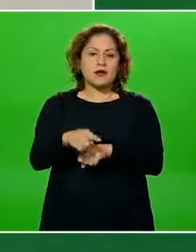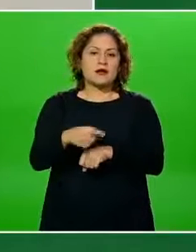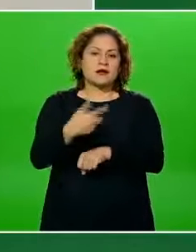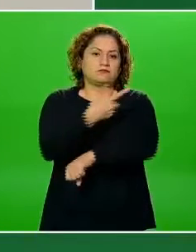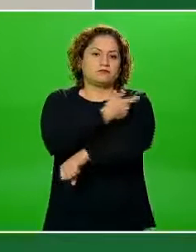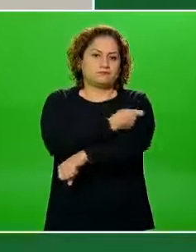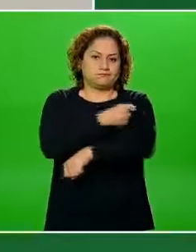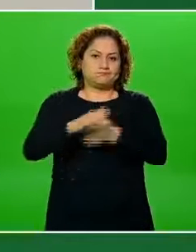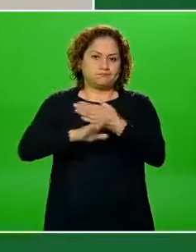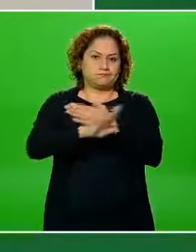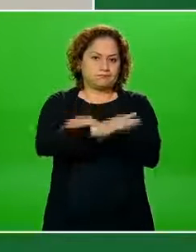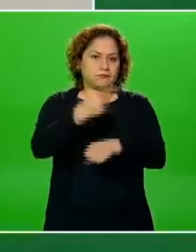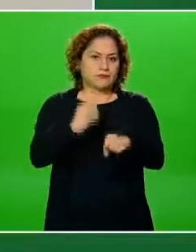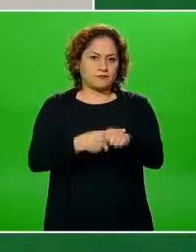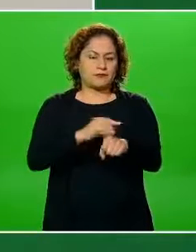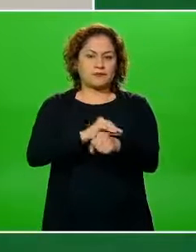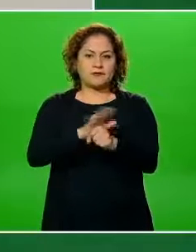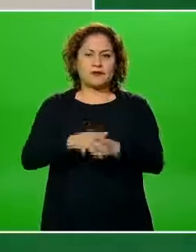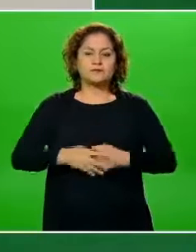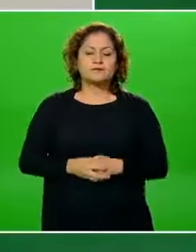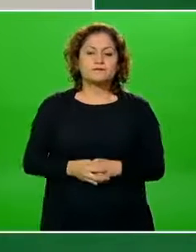siguiente diapositiva.